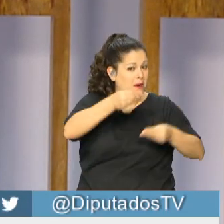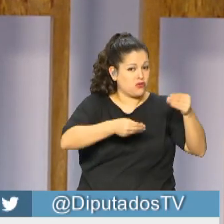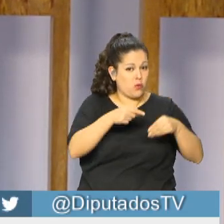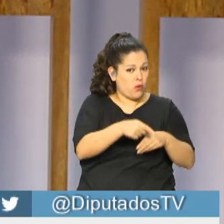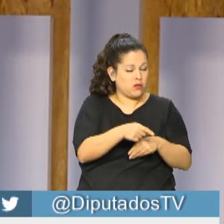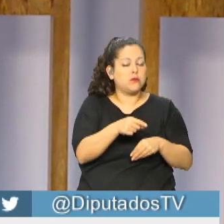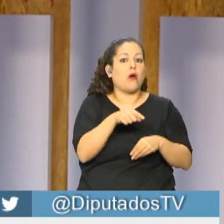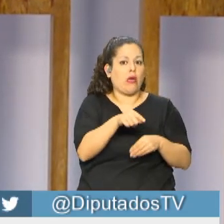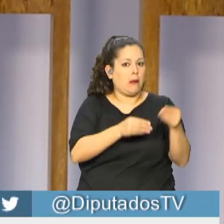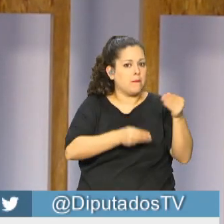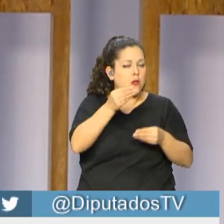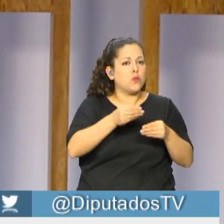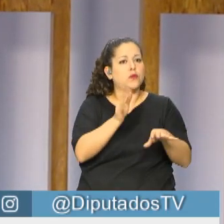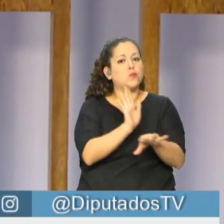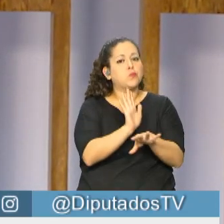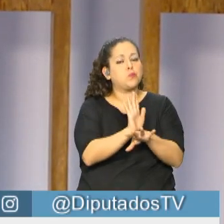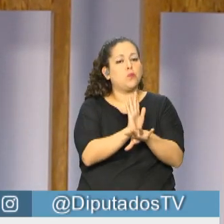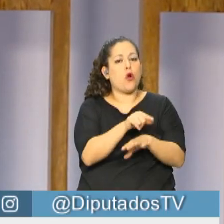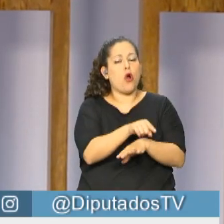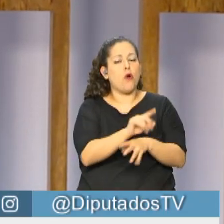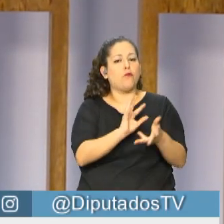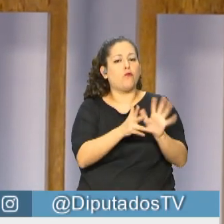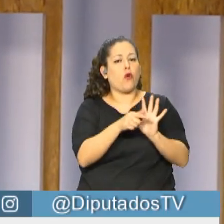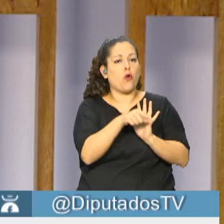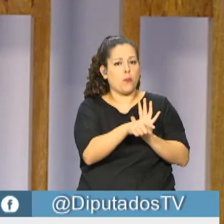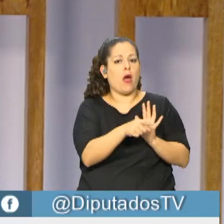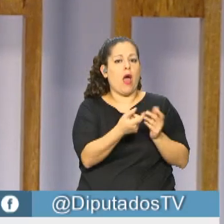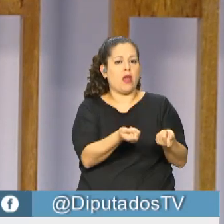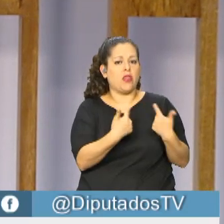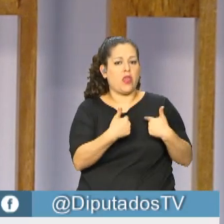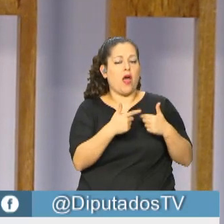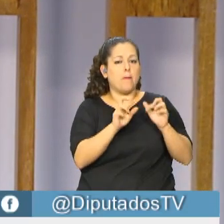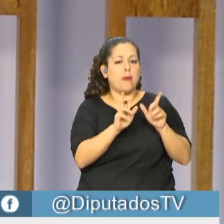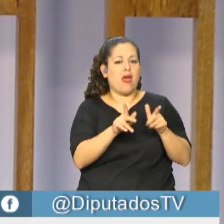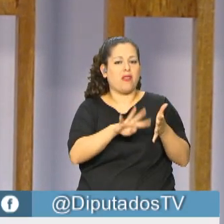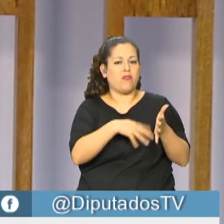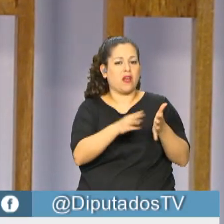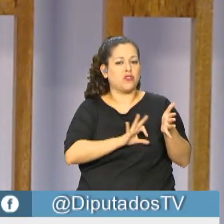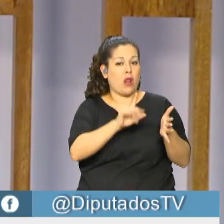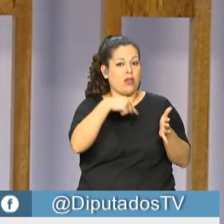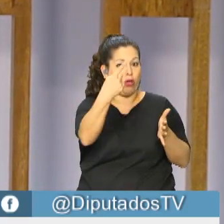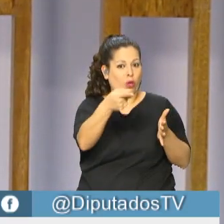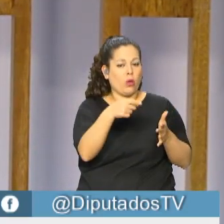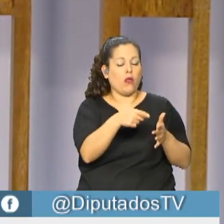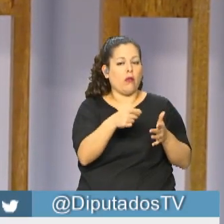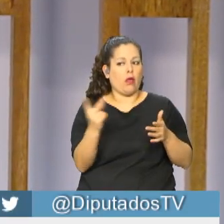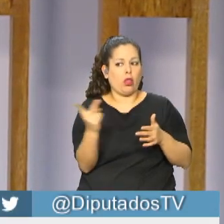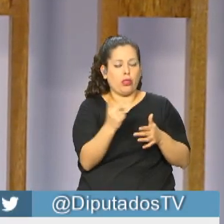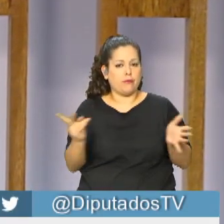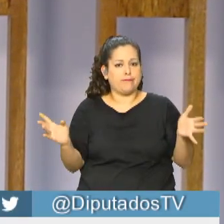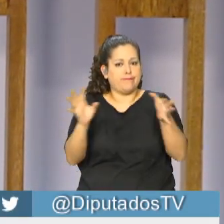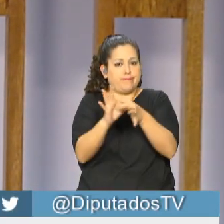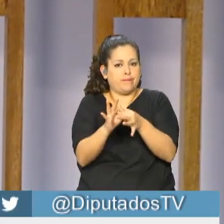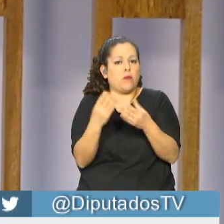herramientas para poder planificar el año que viene, bueno, están cruzados de alguna forma por